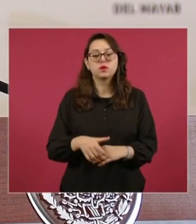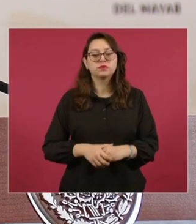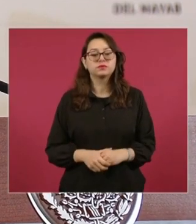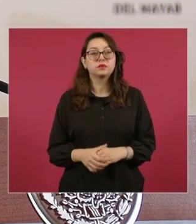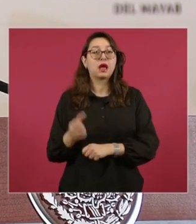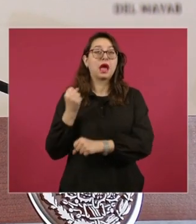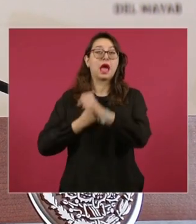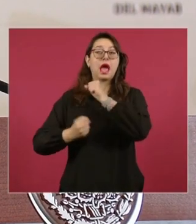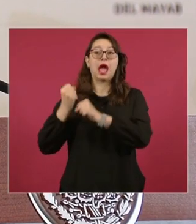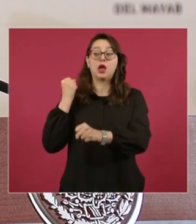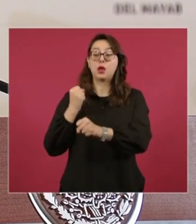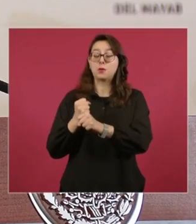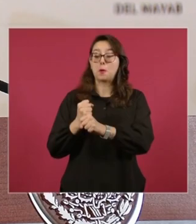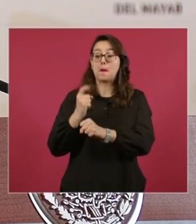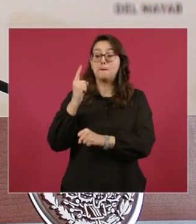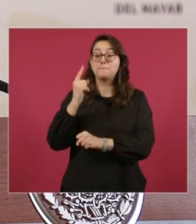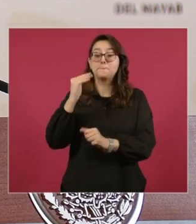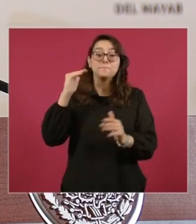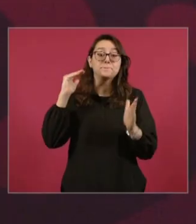en